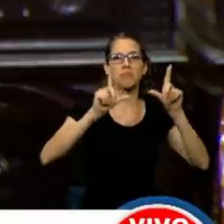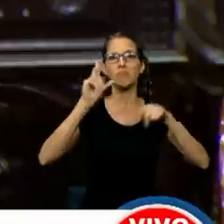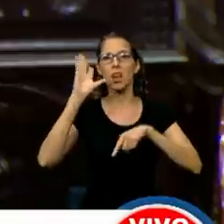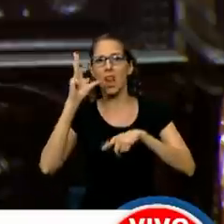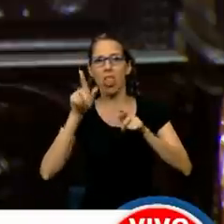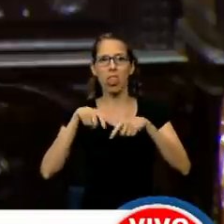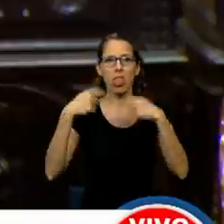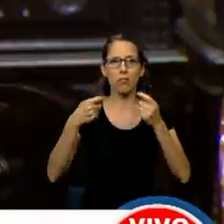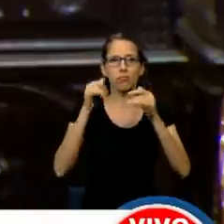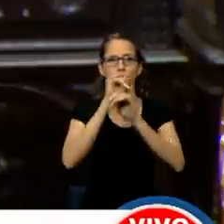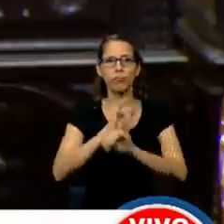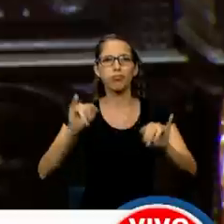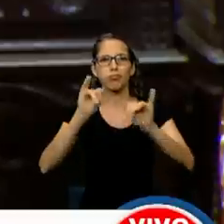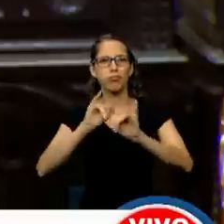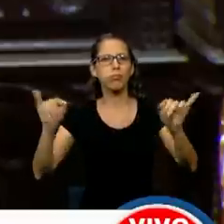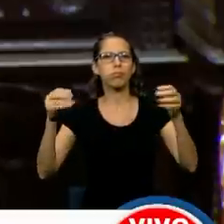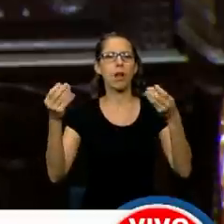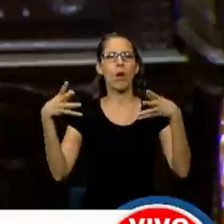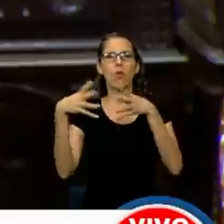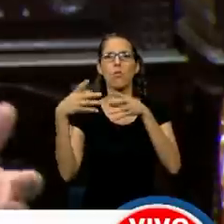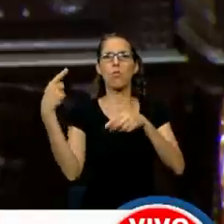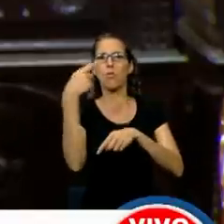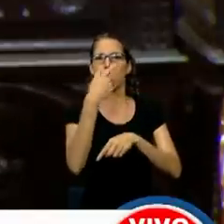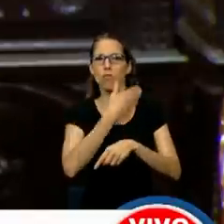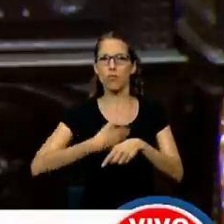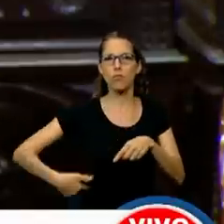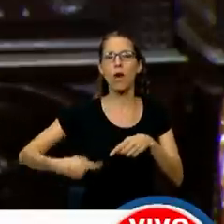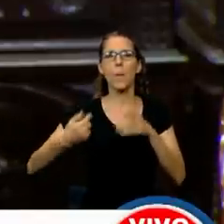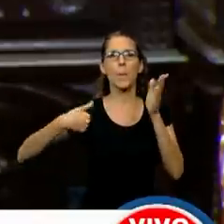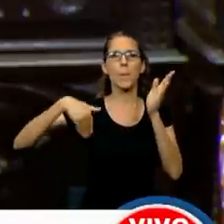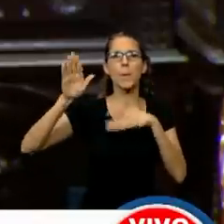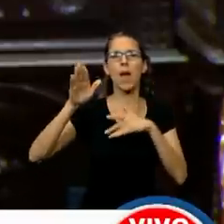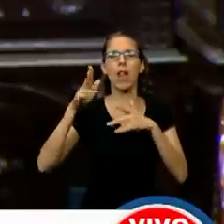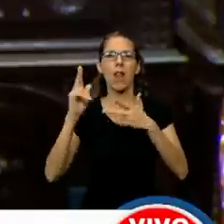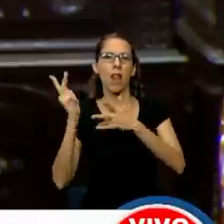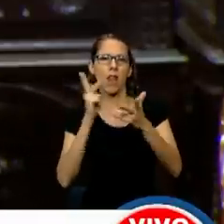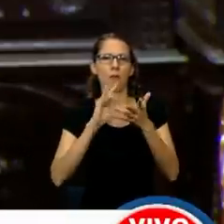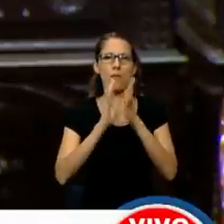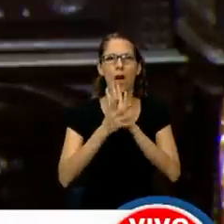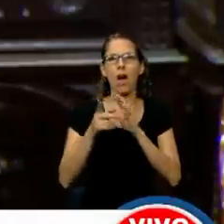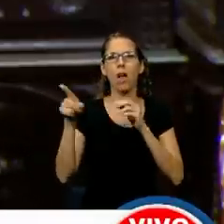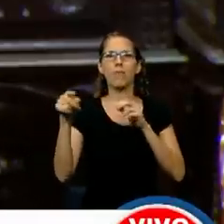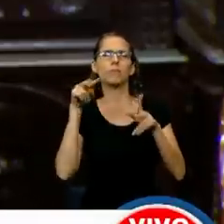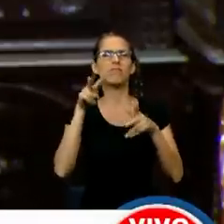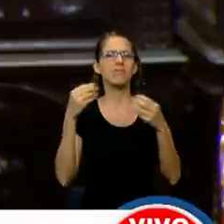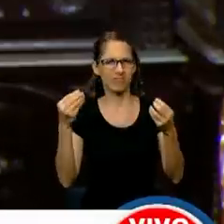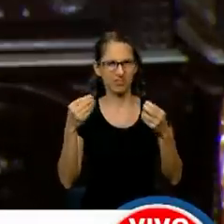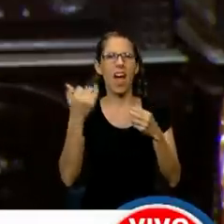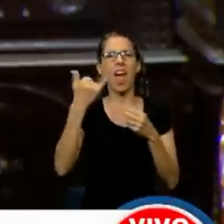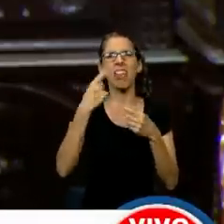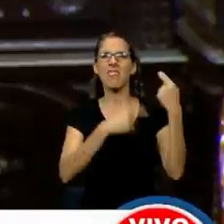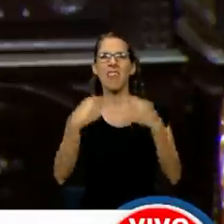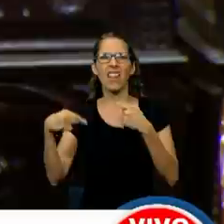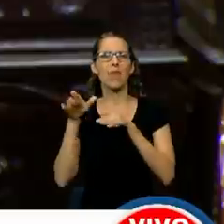hablan de la oposición que están los halcones y están las palomas hay un halcón que nos trató de